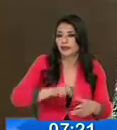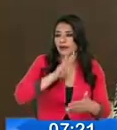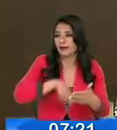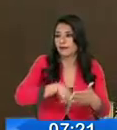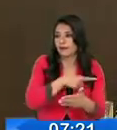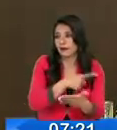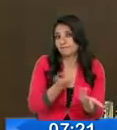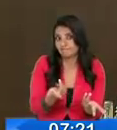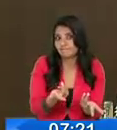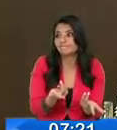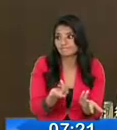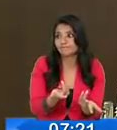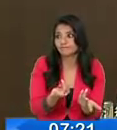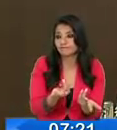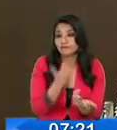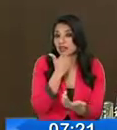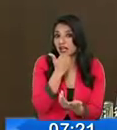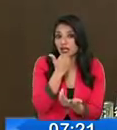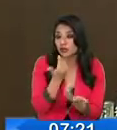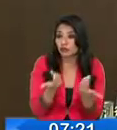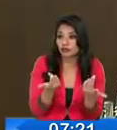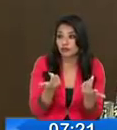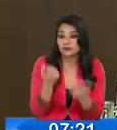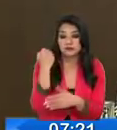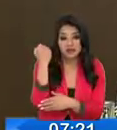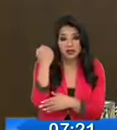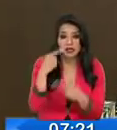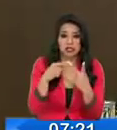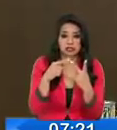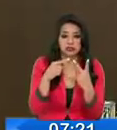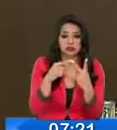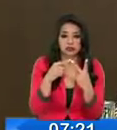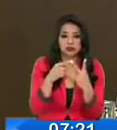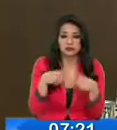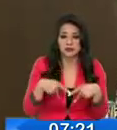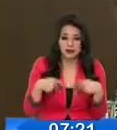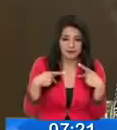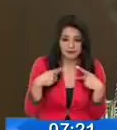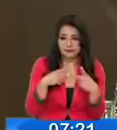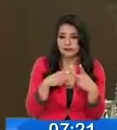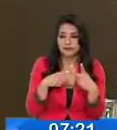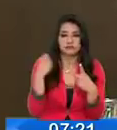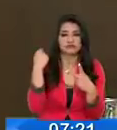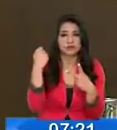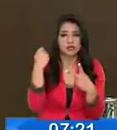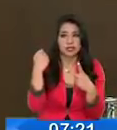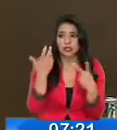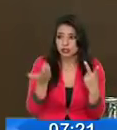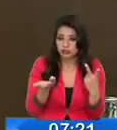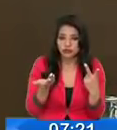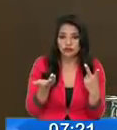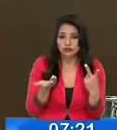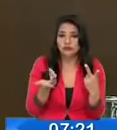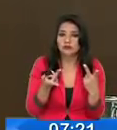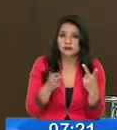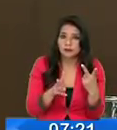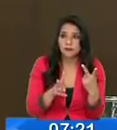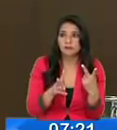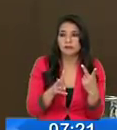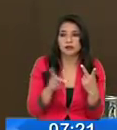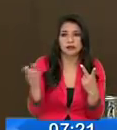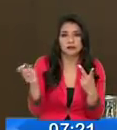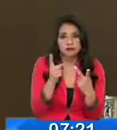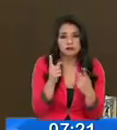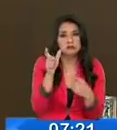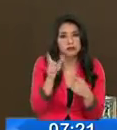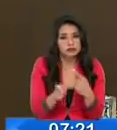eventual contraposición que pueden existir entre derechos, por ejemplo, a la vida o derechos también a la no revictimización que